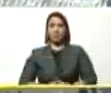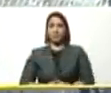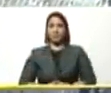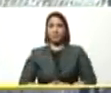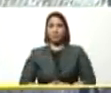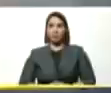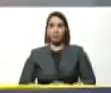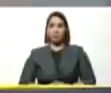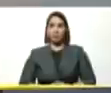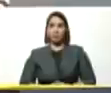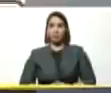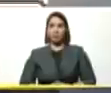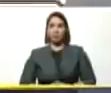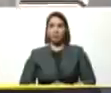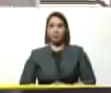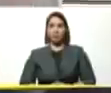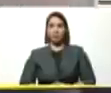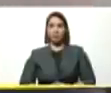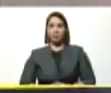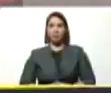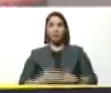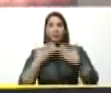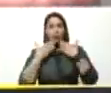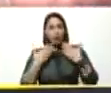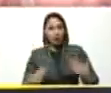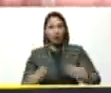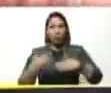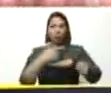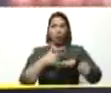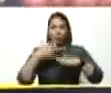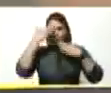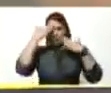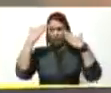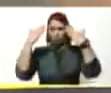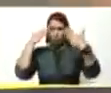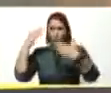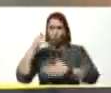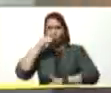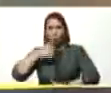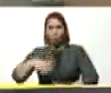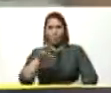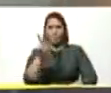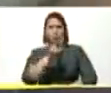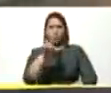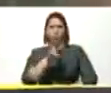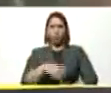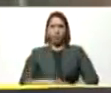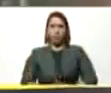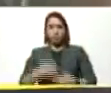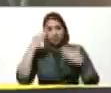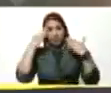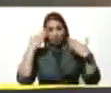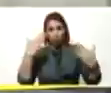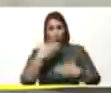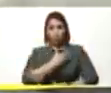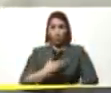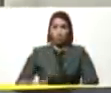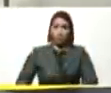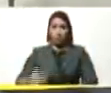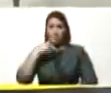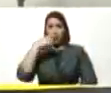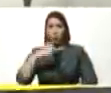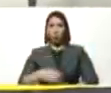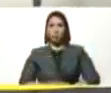suya, presidente. María. Bueno, gracias, gobernador. Saludos a todo el pueblo de Venezuela. Saludos, señor presidente Nicolás